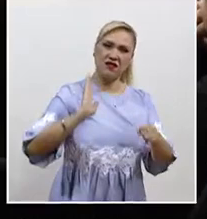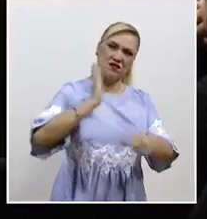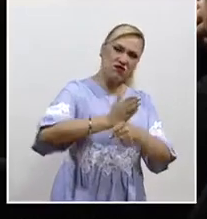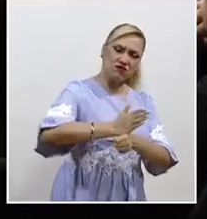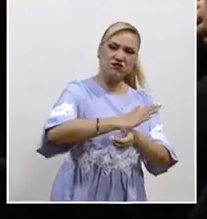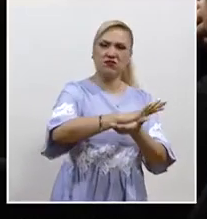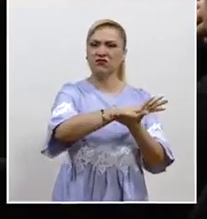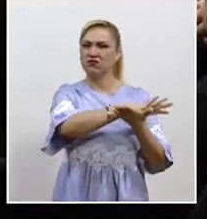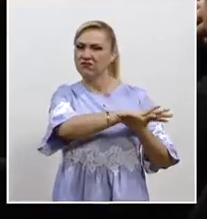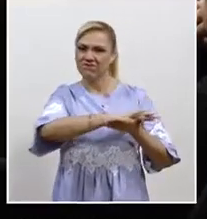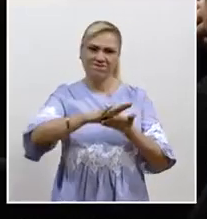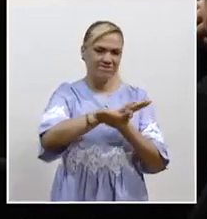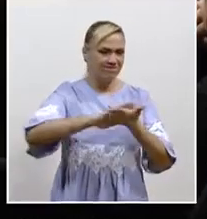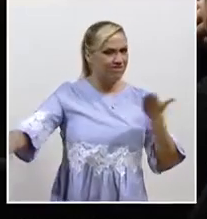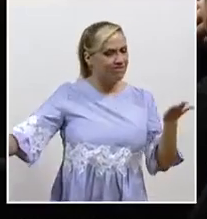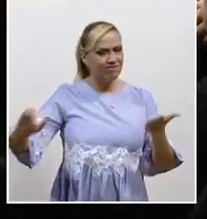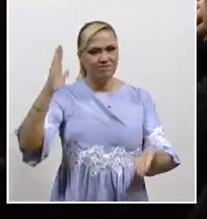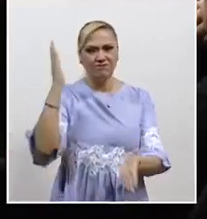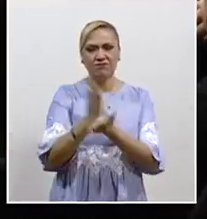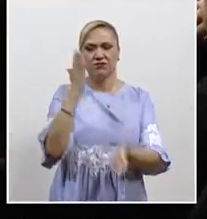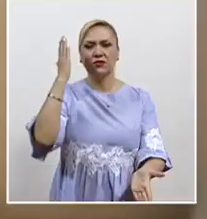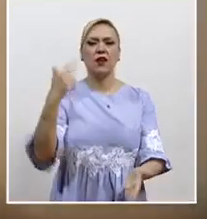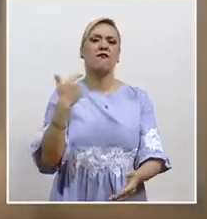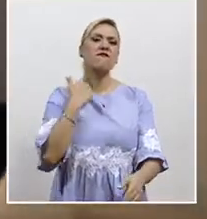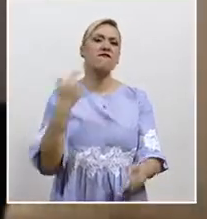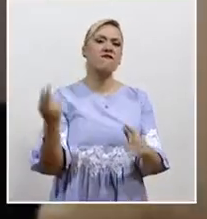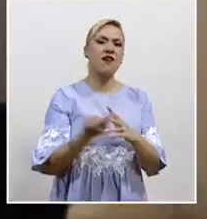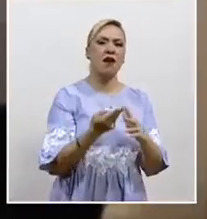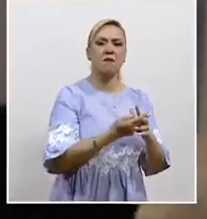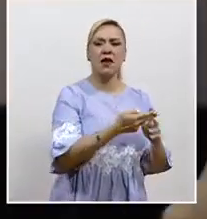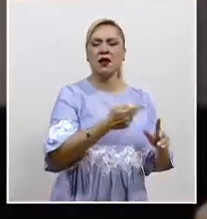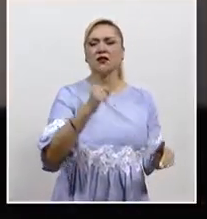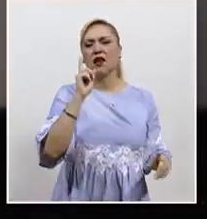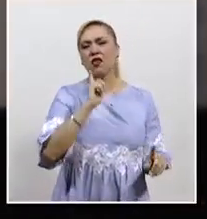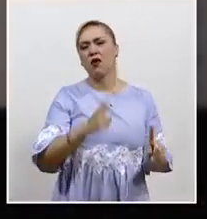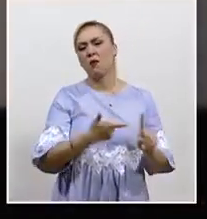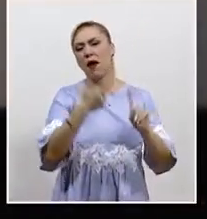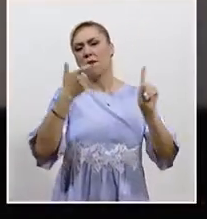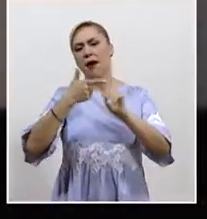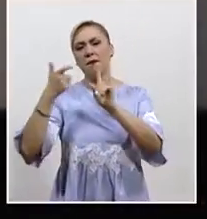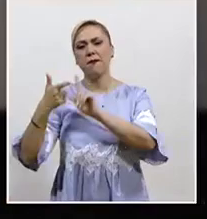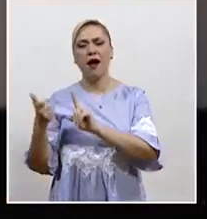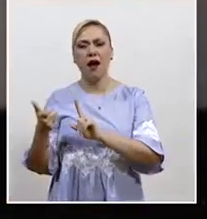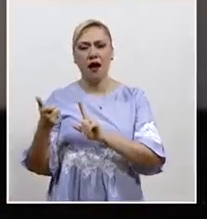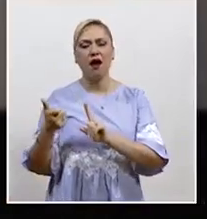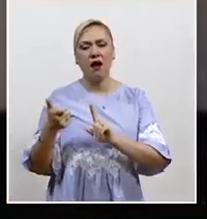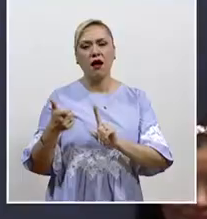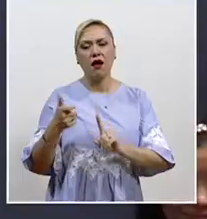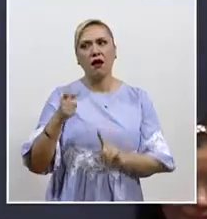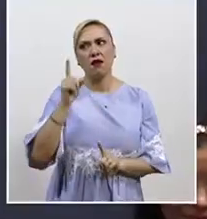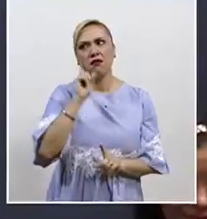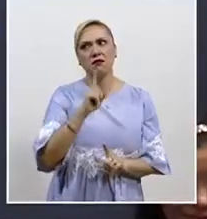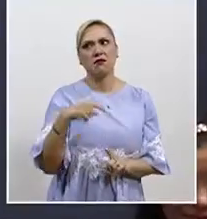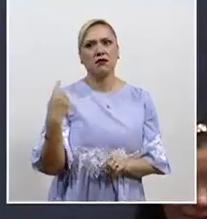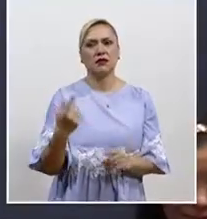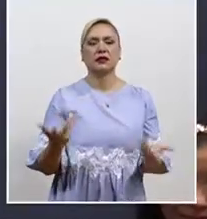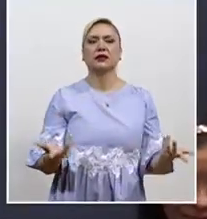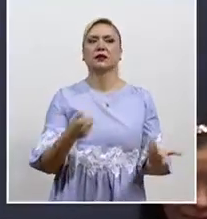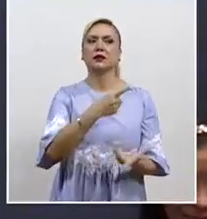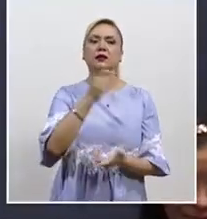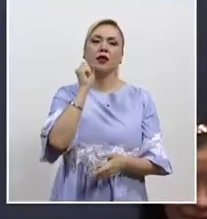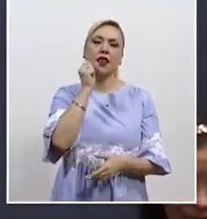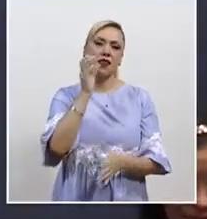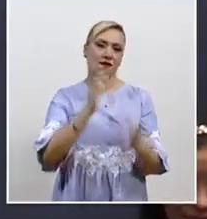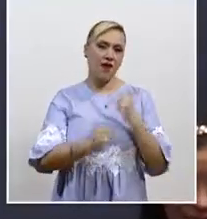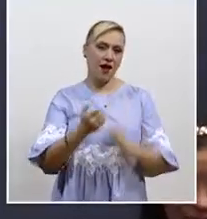feminicidio per ministro presidente arturo saldívar puso a disposición de las y los legisladores federales para detonar un